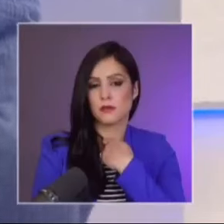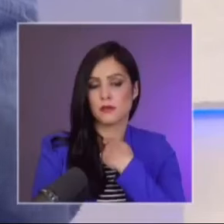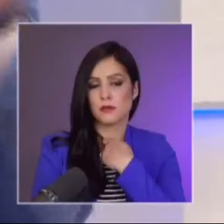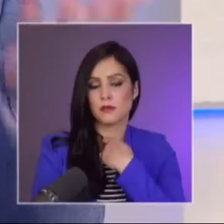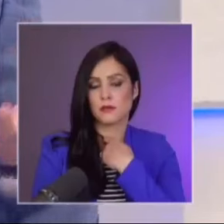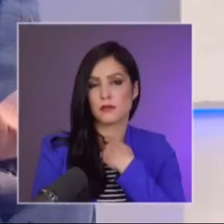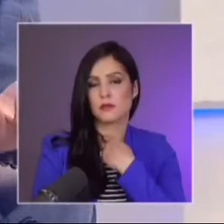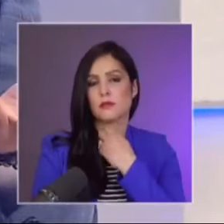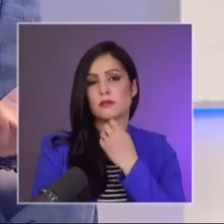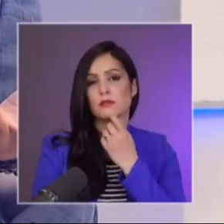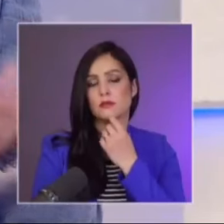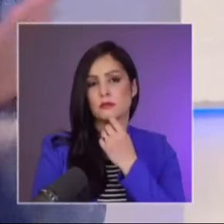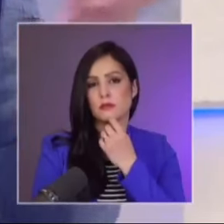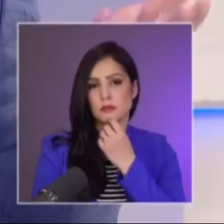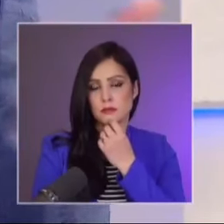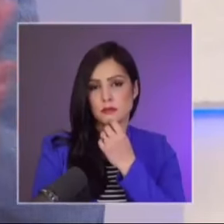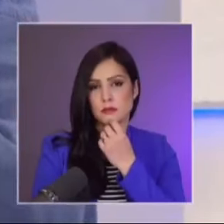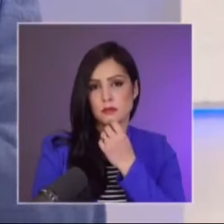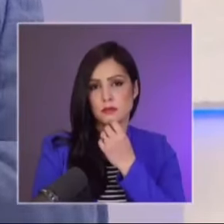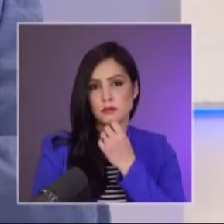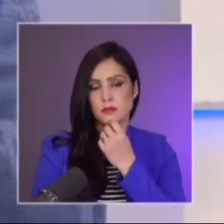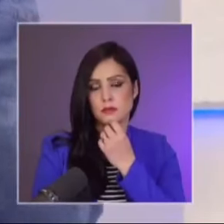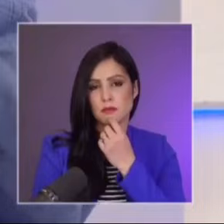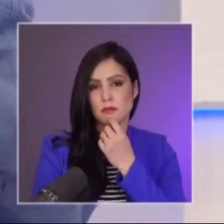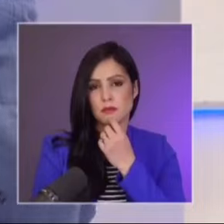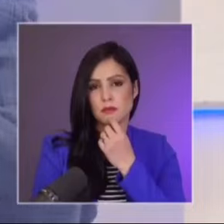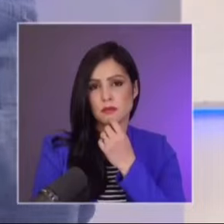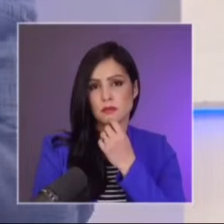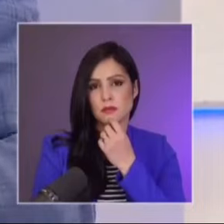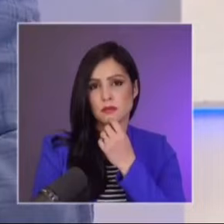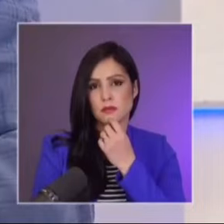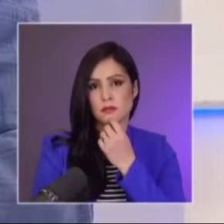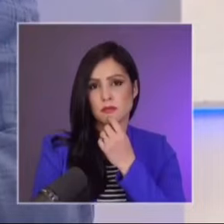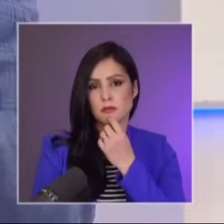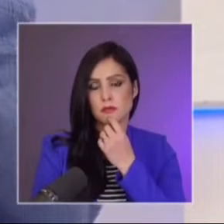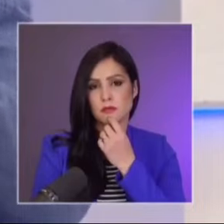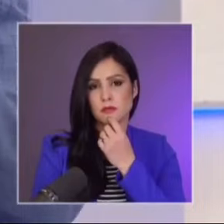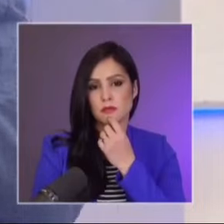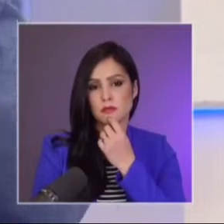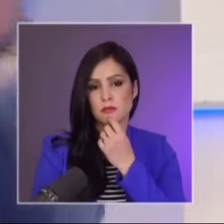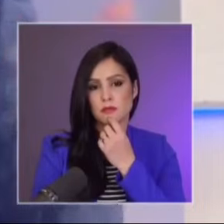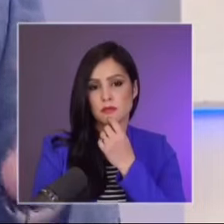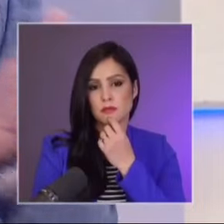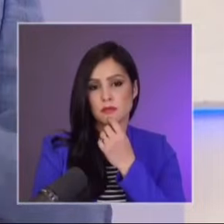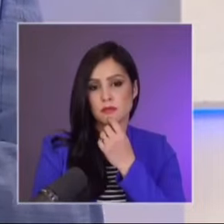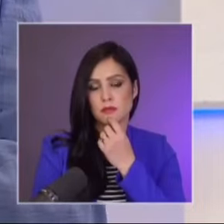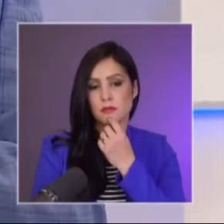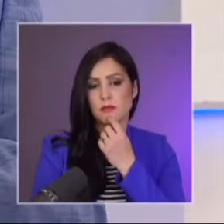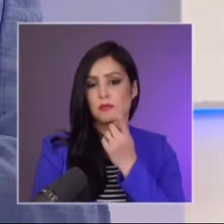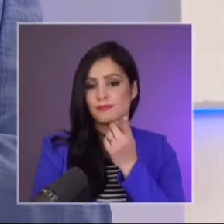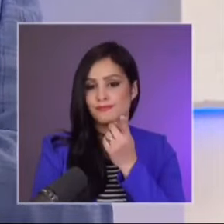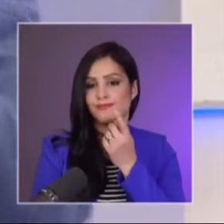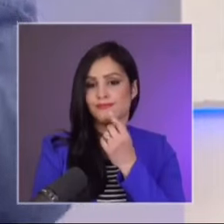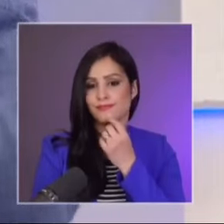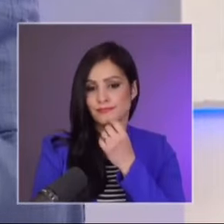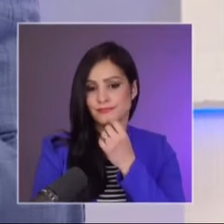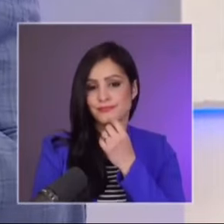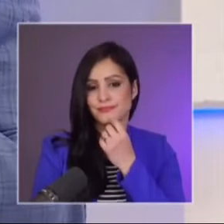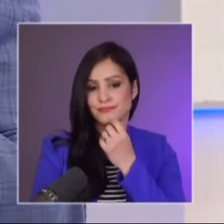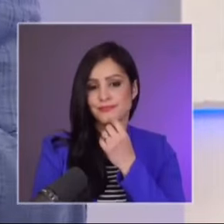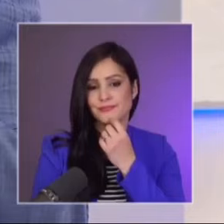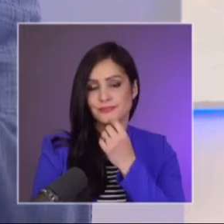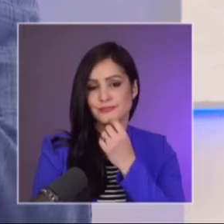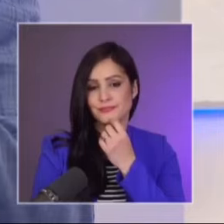porque obviamente las partes que intervinieron en representación del Estado no hicieron los petitorios pertinentes no gestionaron las los elementos